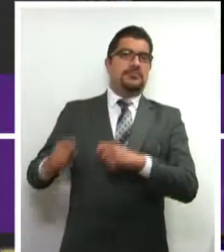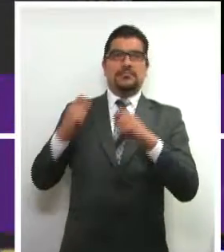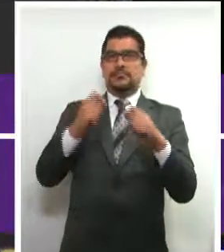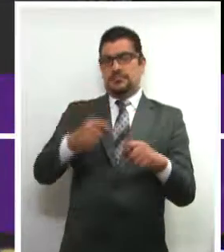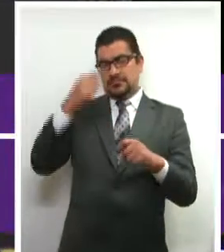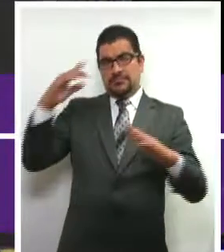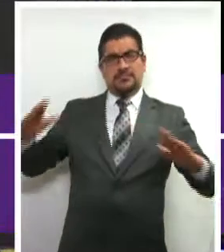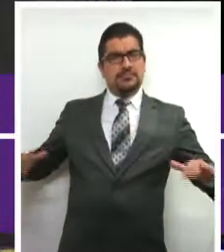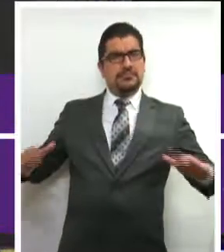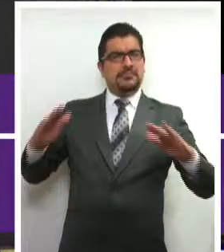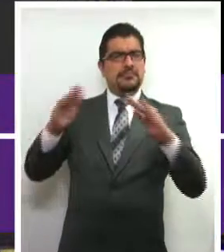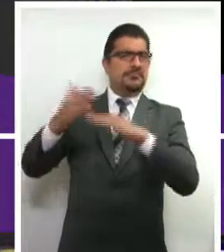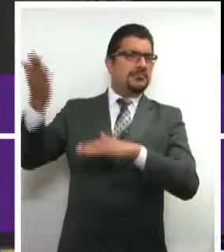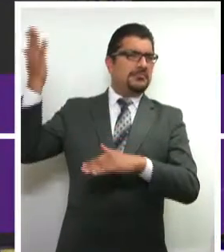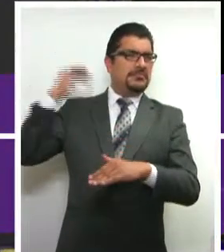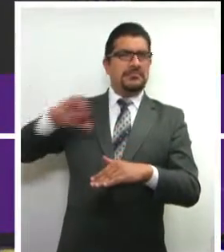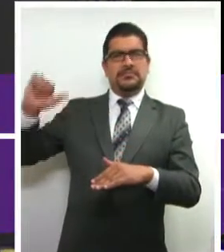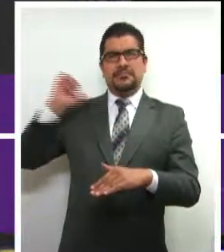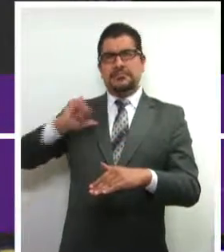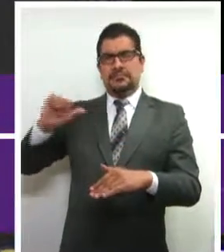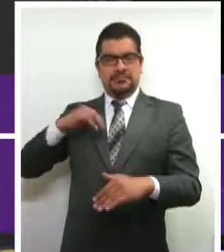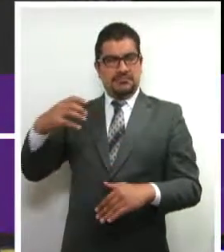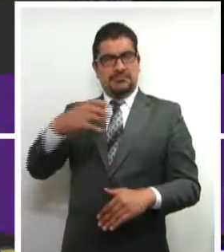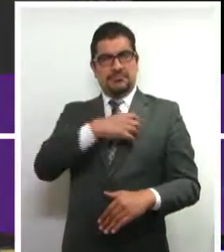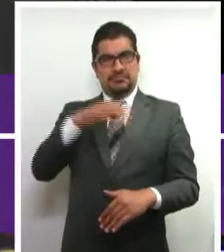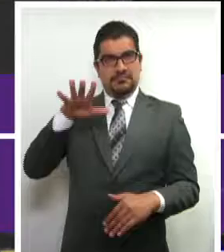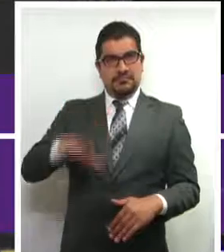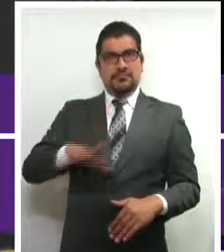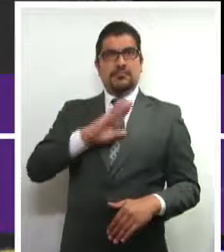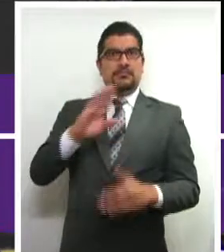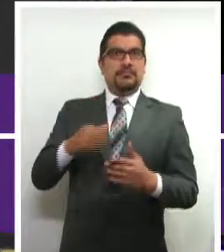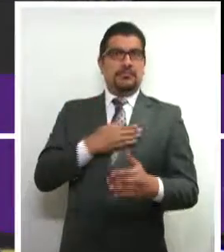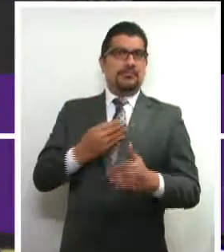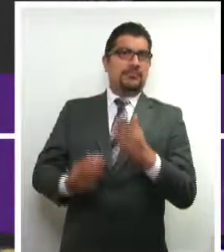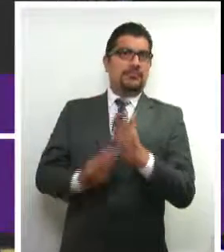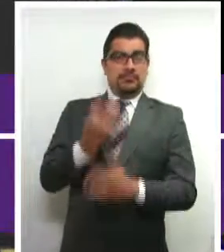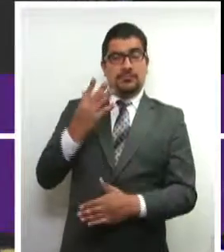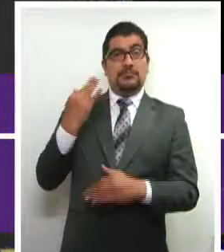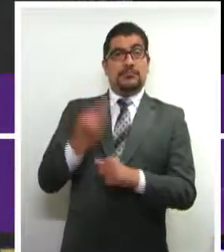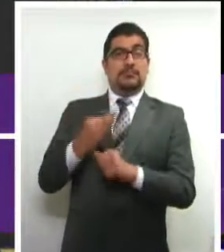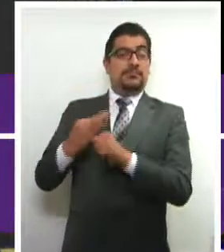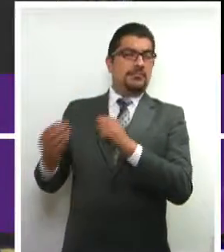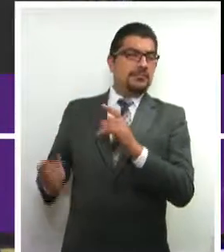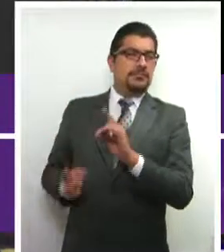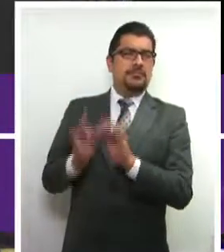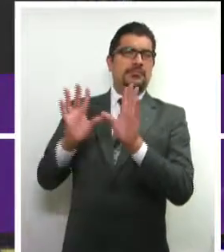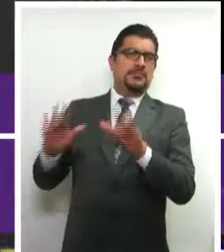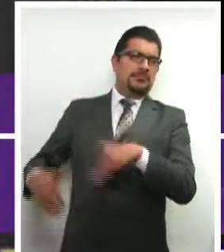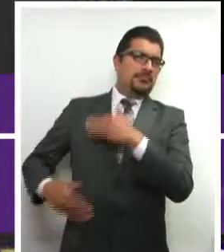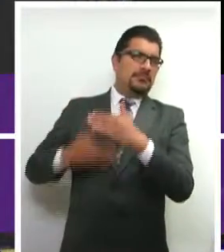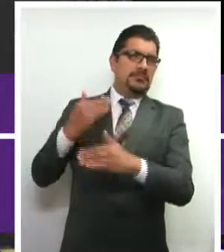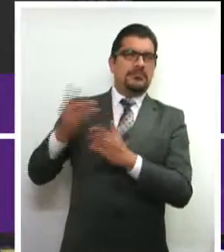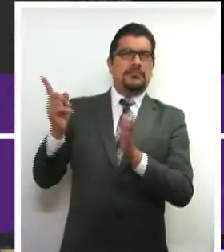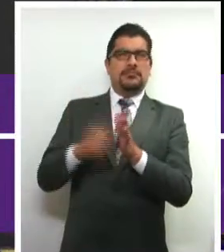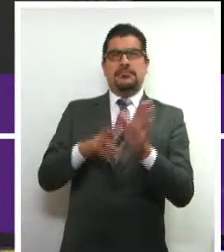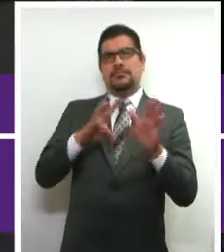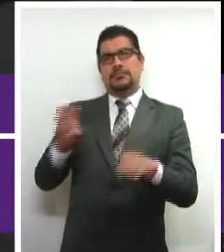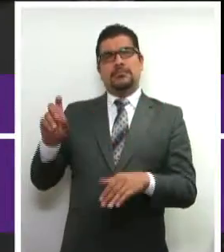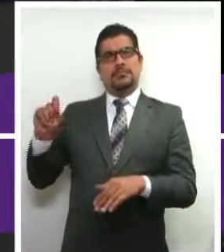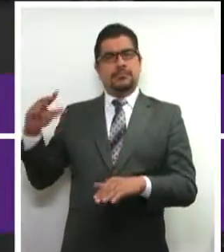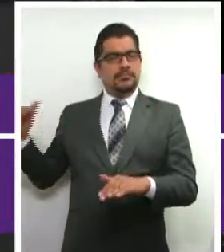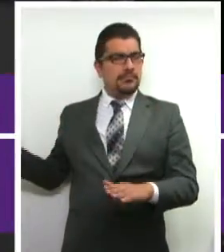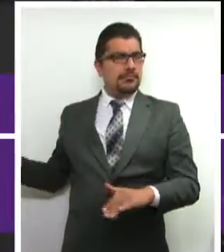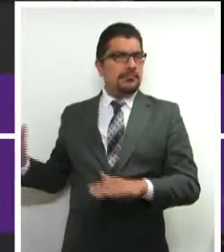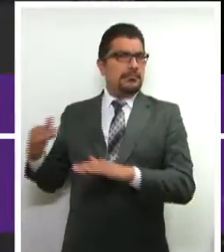antigua Tenochtitlán y capital de la Nueva España, siempre ha sido, desde su remoto nacimiento a partir de